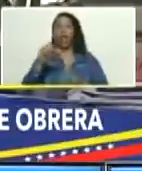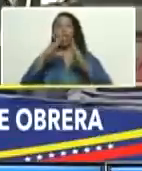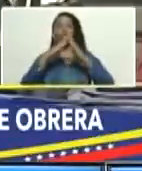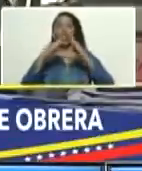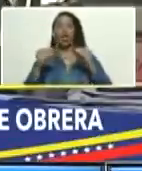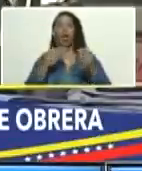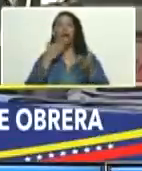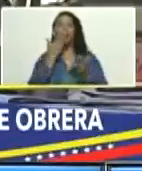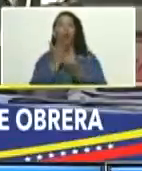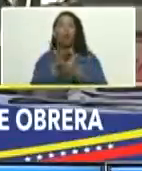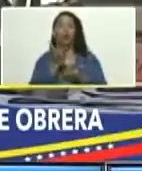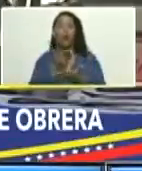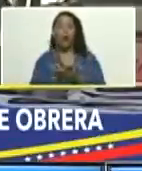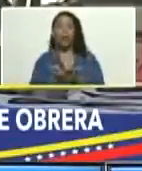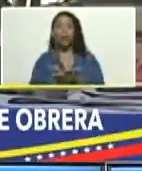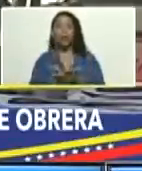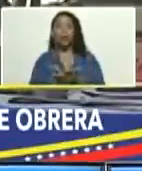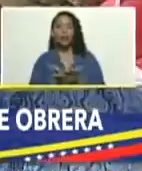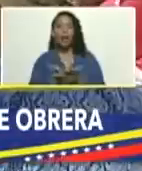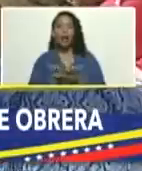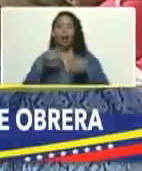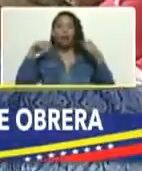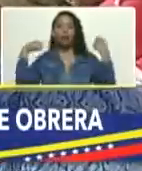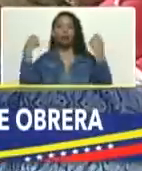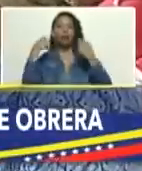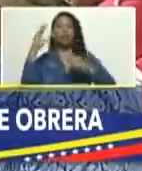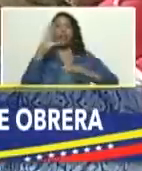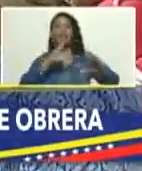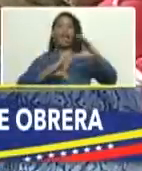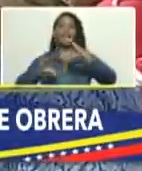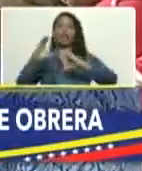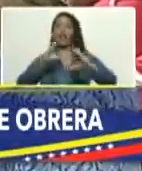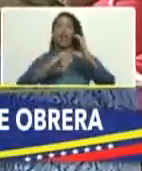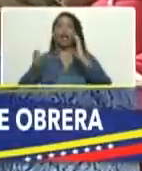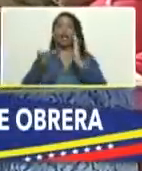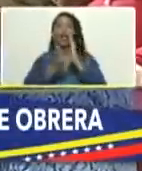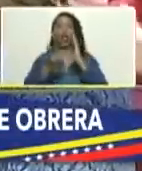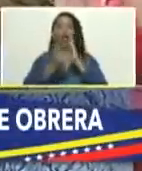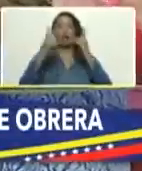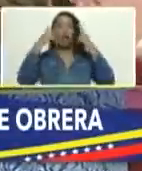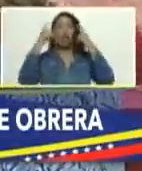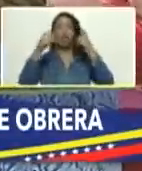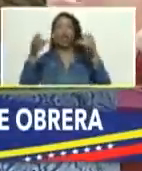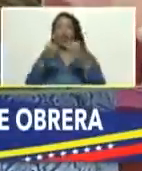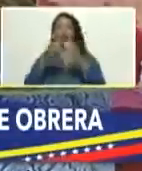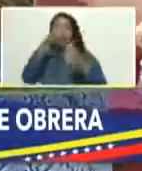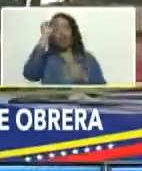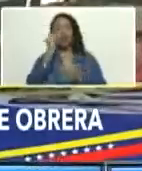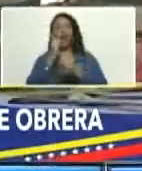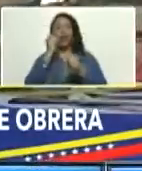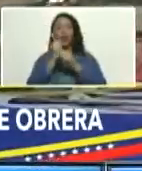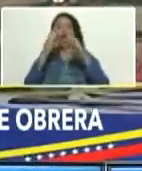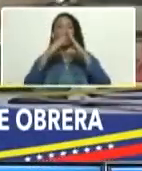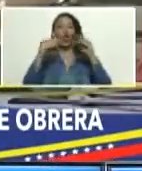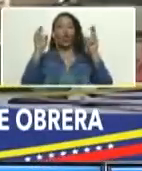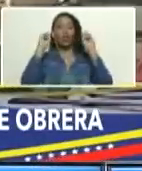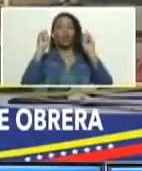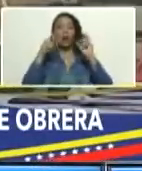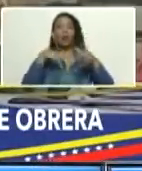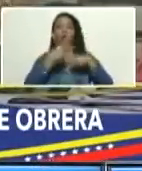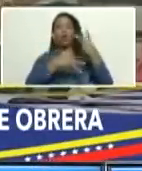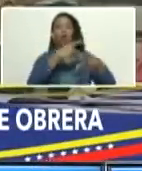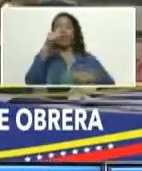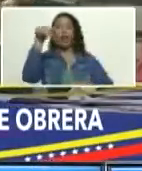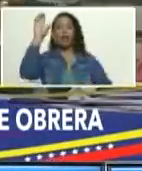las propuestas de innovación científica y tecnológica de la clase obrera en todos los sectores productivos